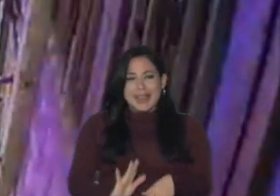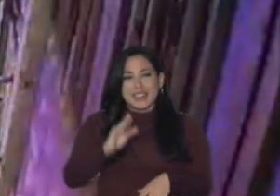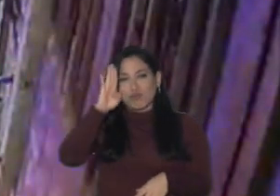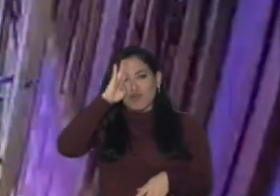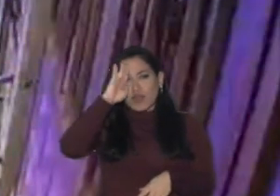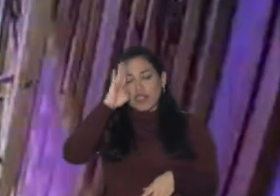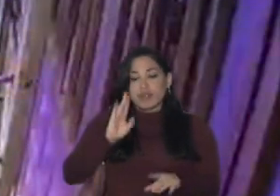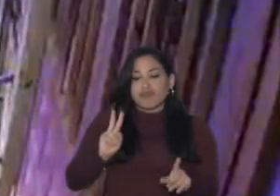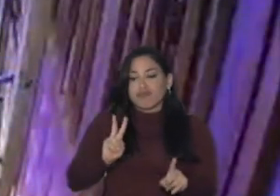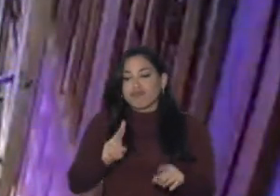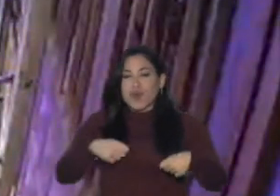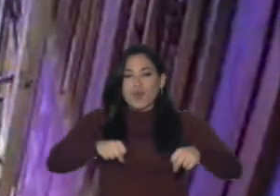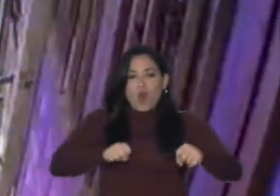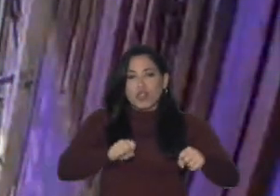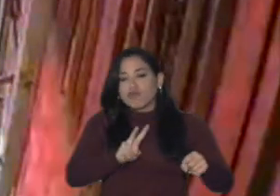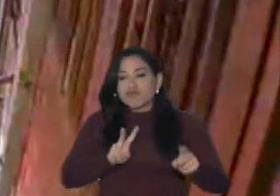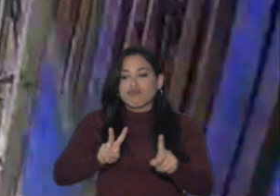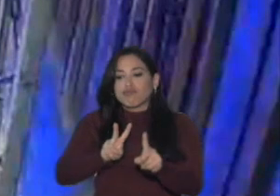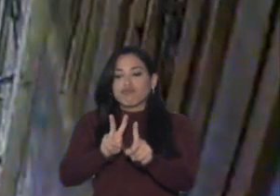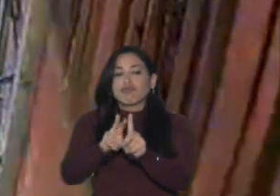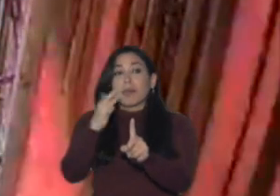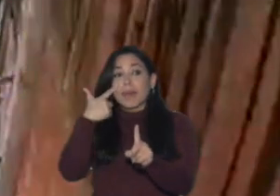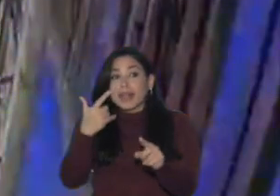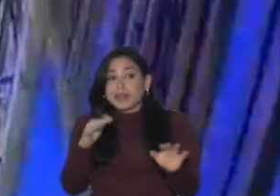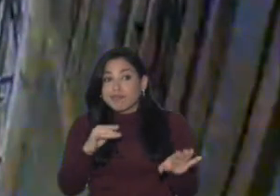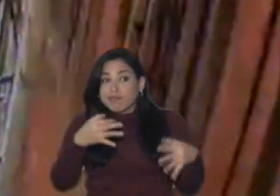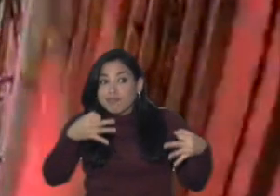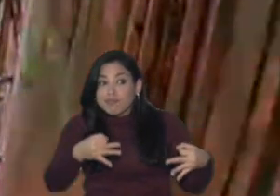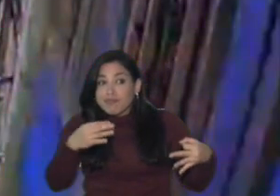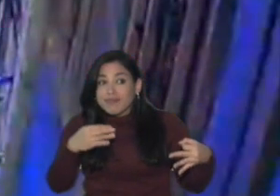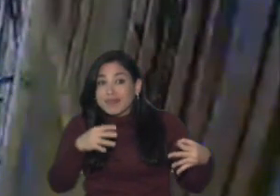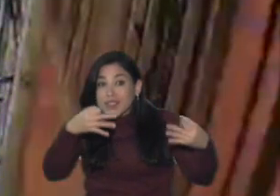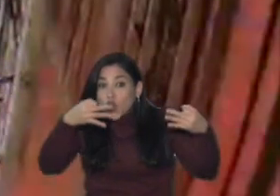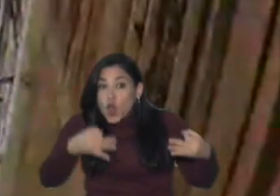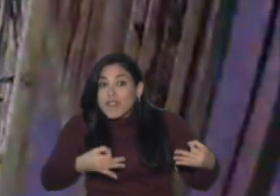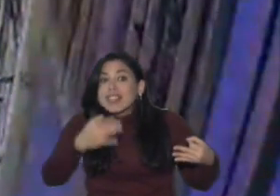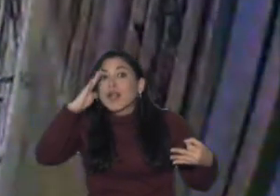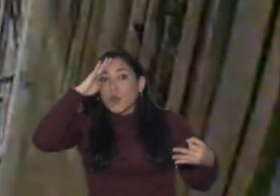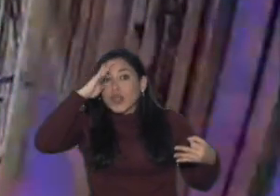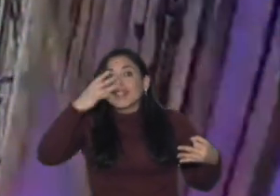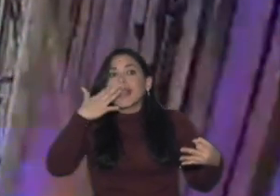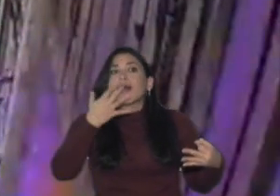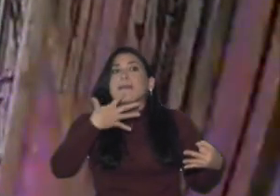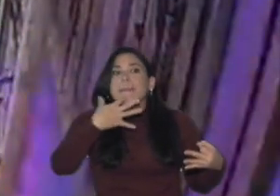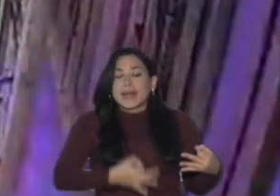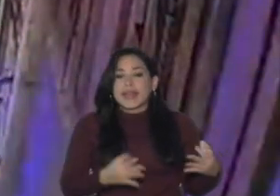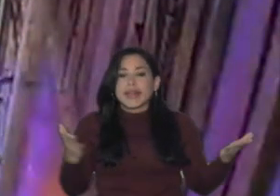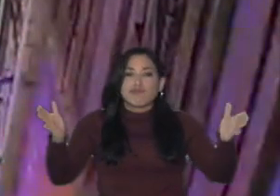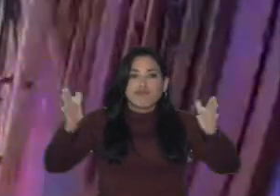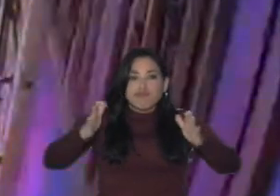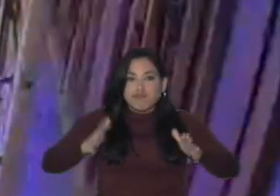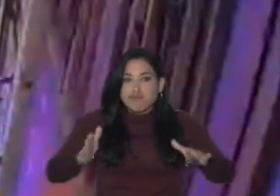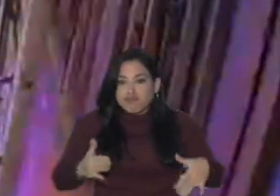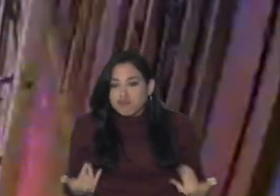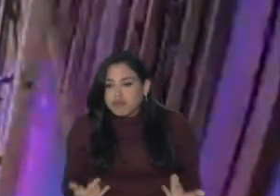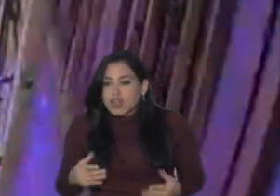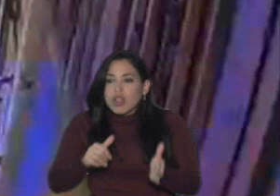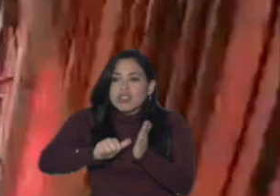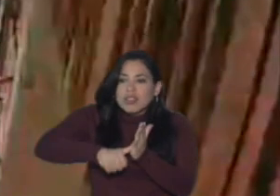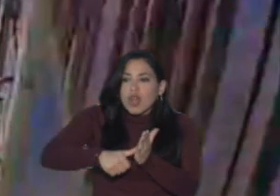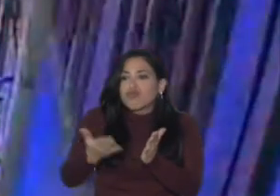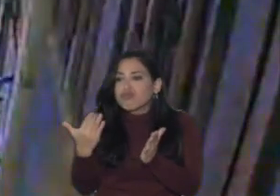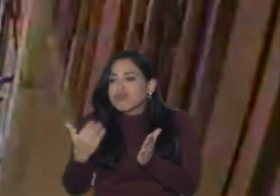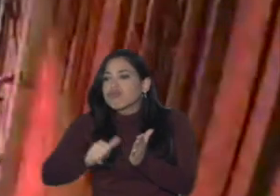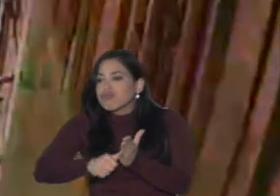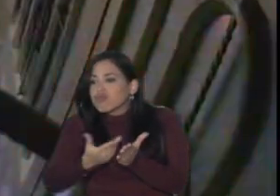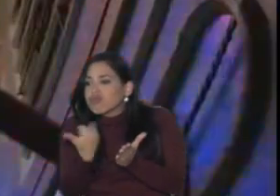que llegaron en una motocicleta que también parece ser un vehículo oficial. Pidieron una requisa, le pidieron sus documentos,